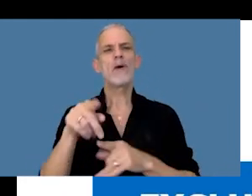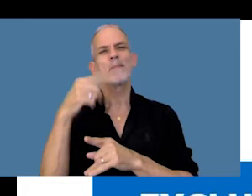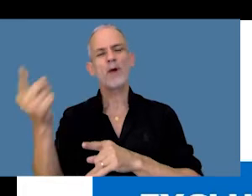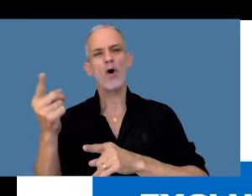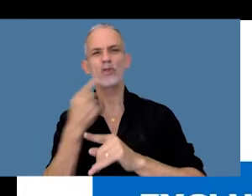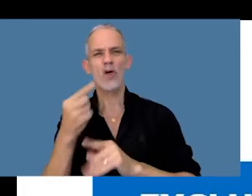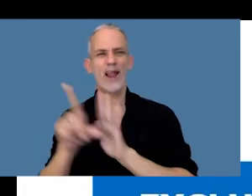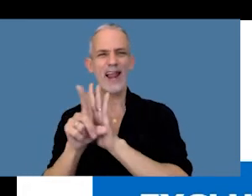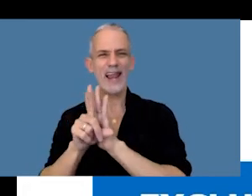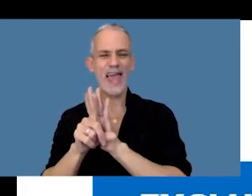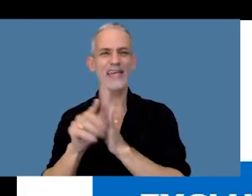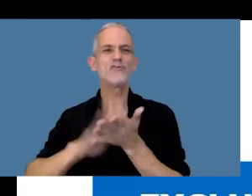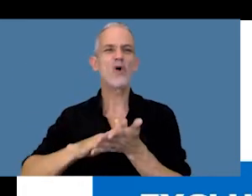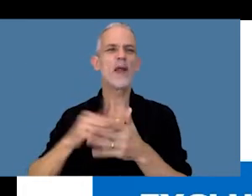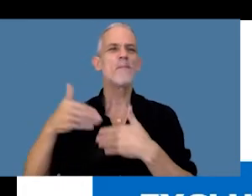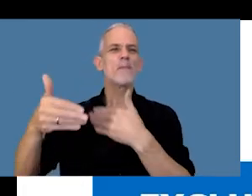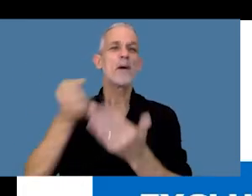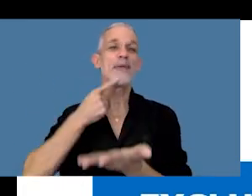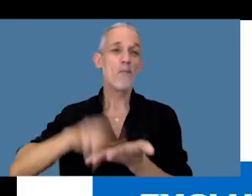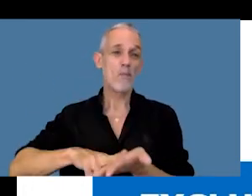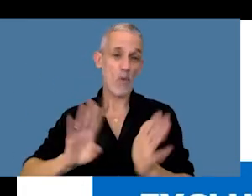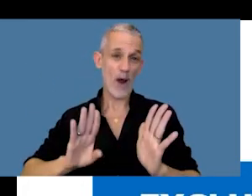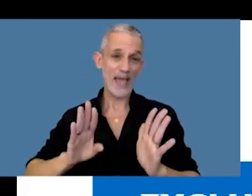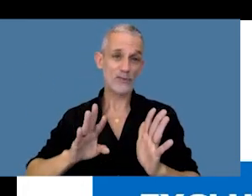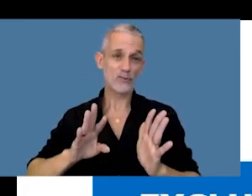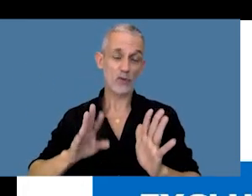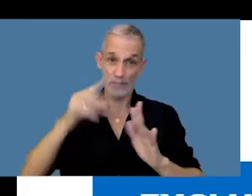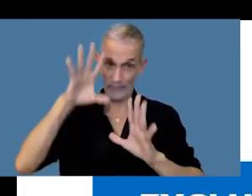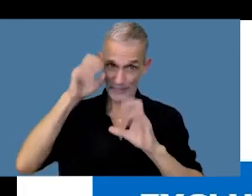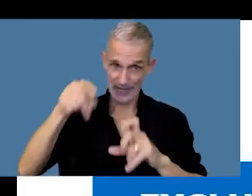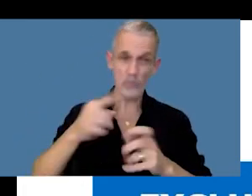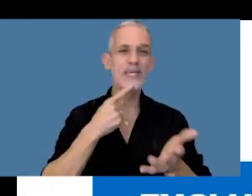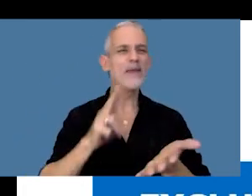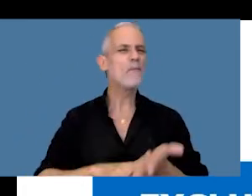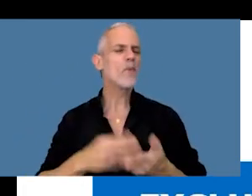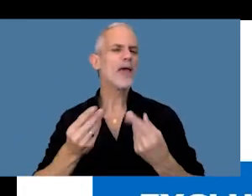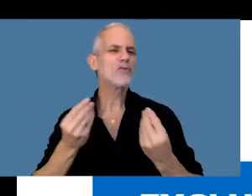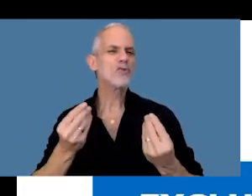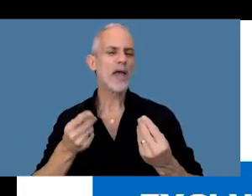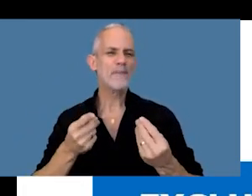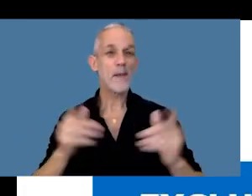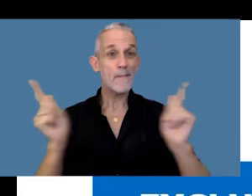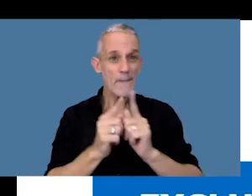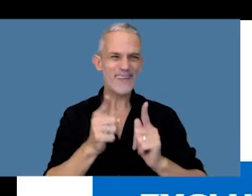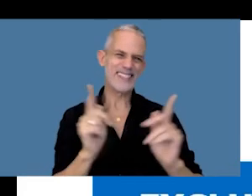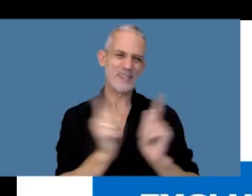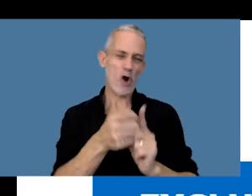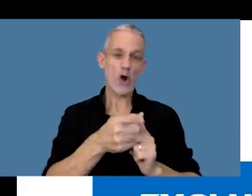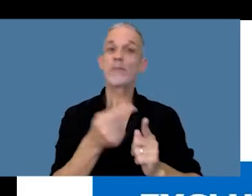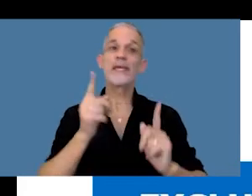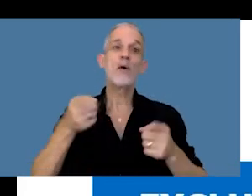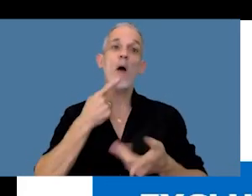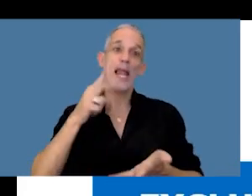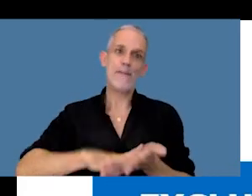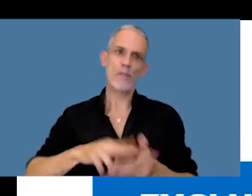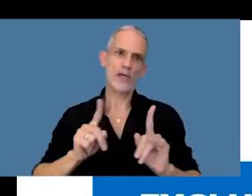dice la ley de procedimiento tributario. No perdamos de vista que es un impuesto, aunque simplificado, sigue siendo un tributo al